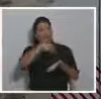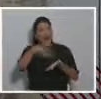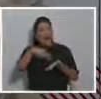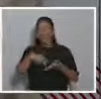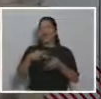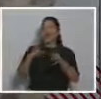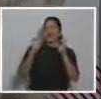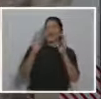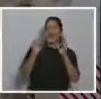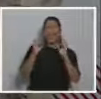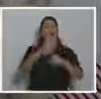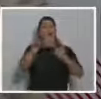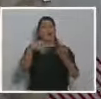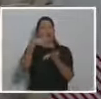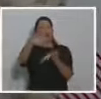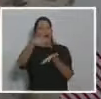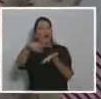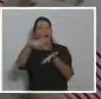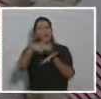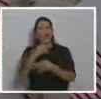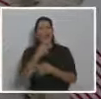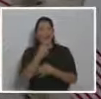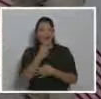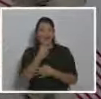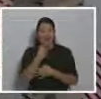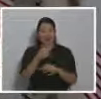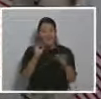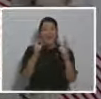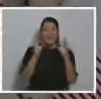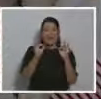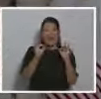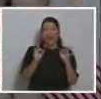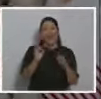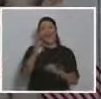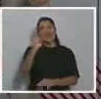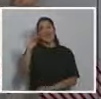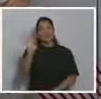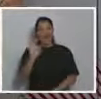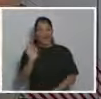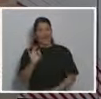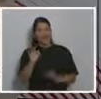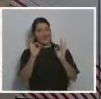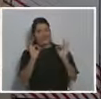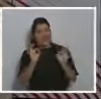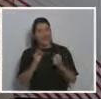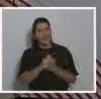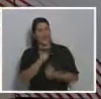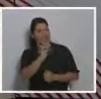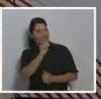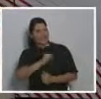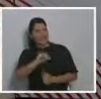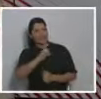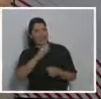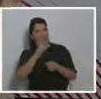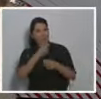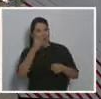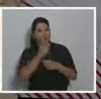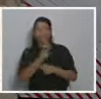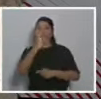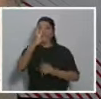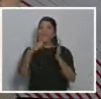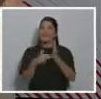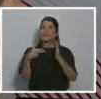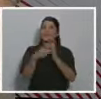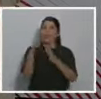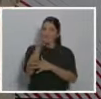¡Vamos! ¡Muy bien, don Franklin! Esa es la actitud. 3 millones